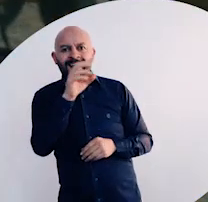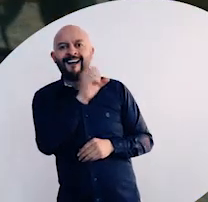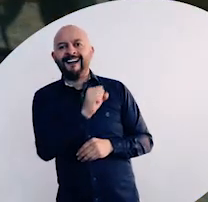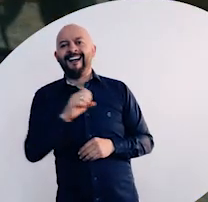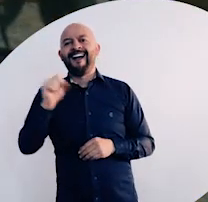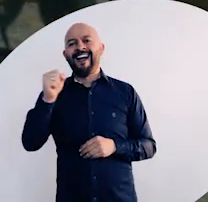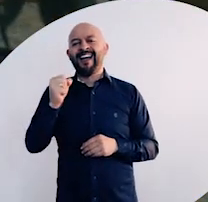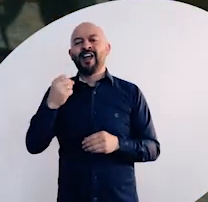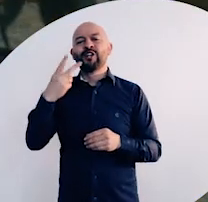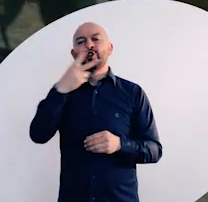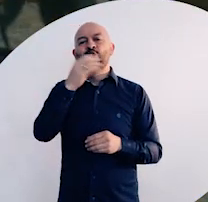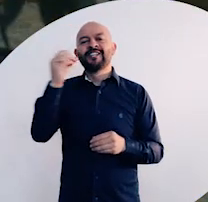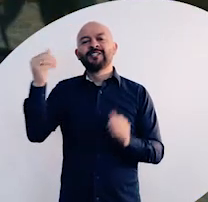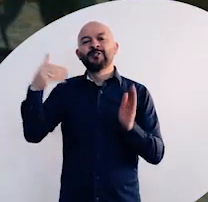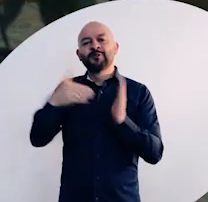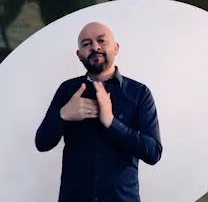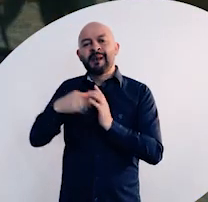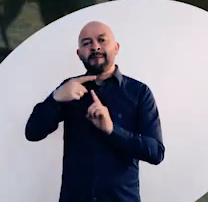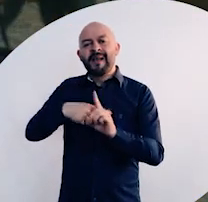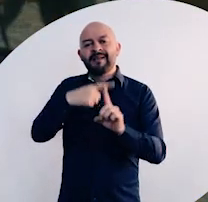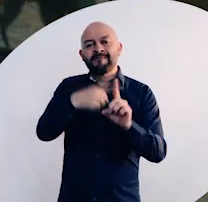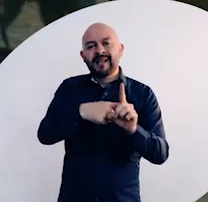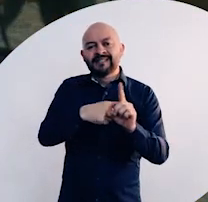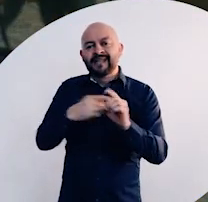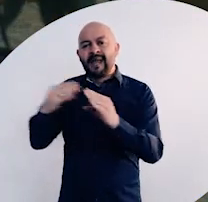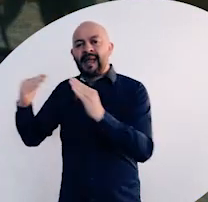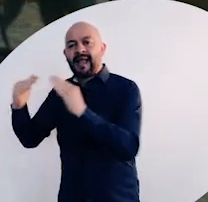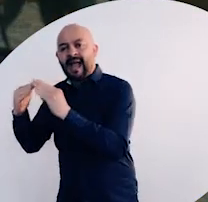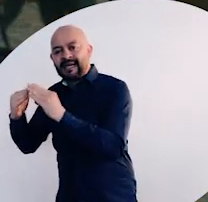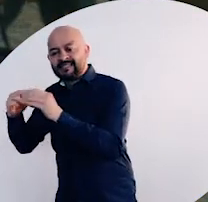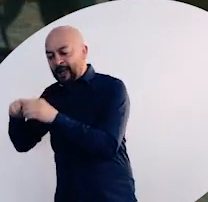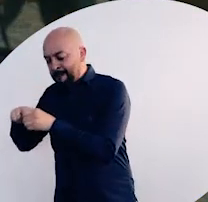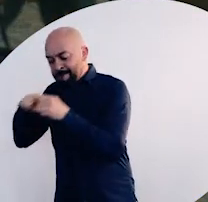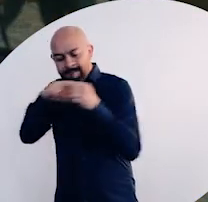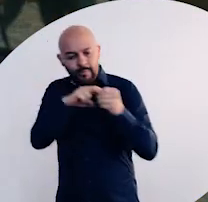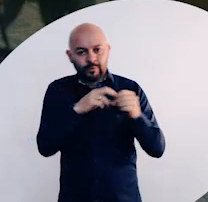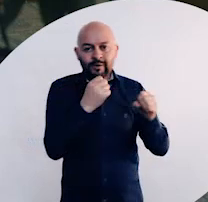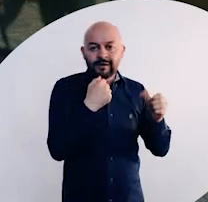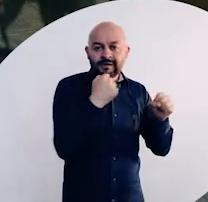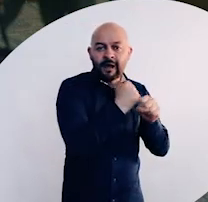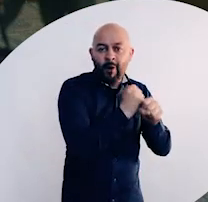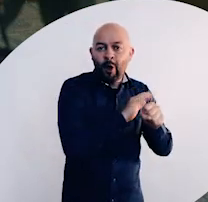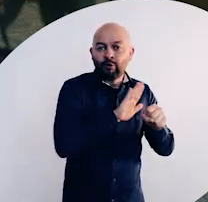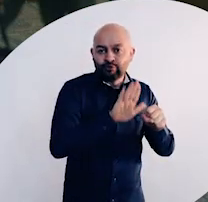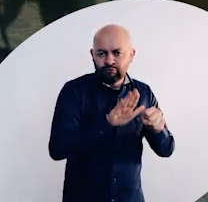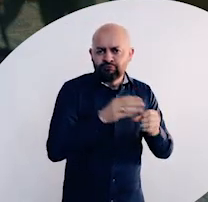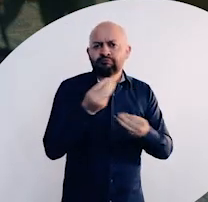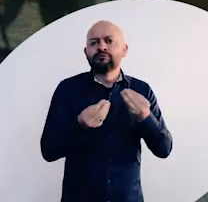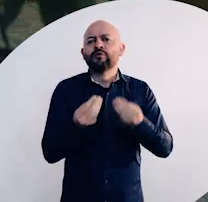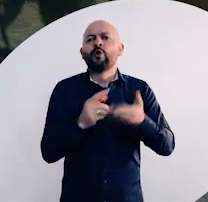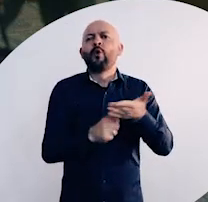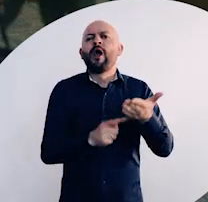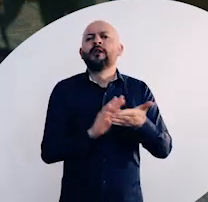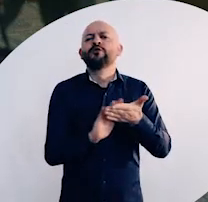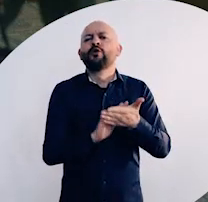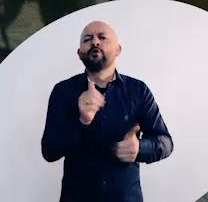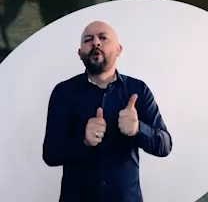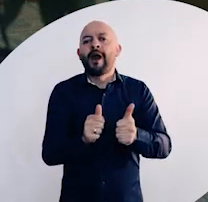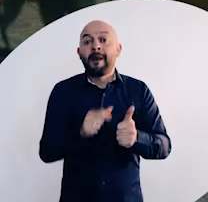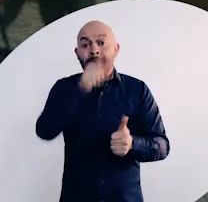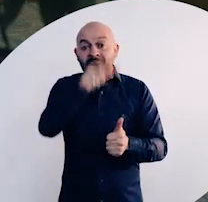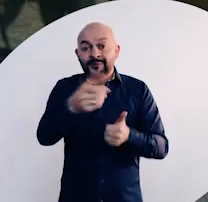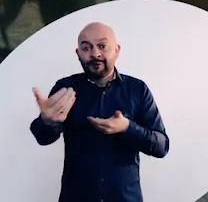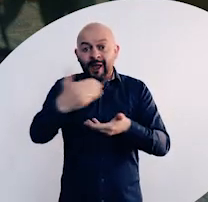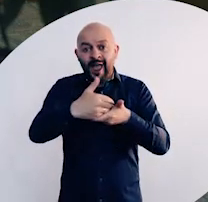Encontramos que se gastaba 200 mil pesos mensuales en transporte de su casa a su oficina. ¿Qué hicimos? El